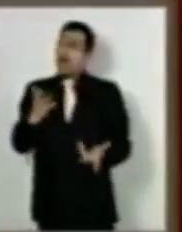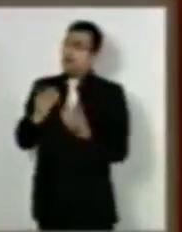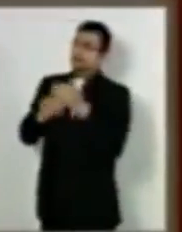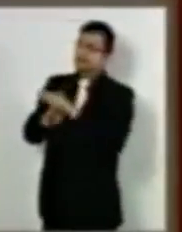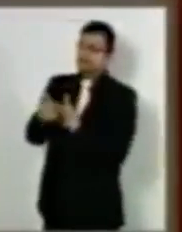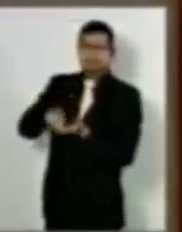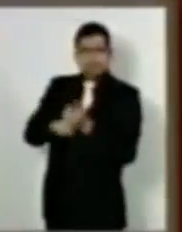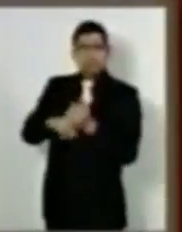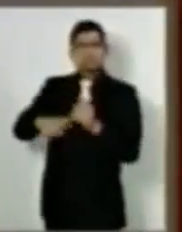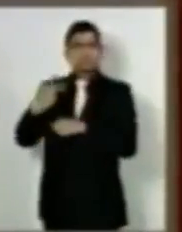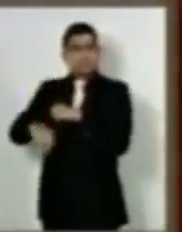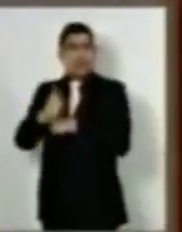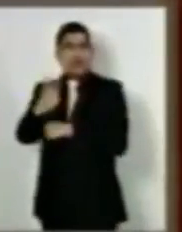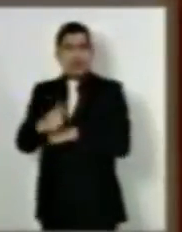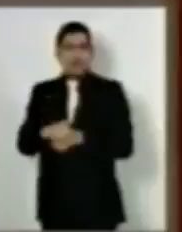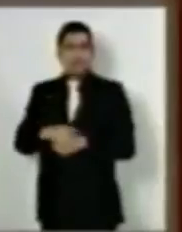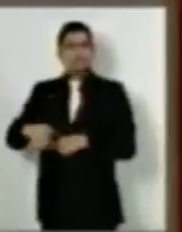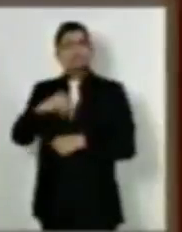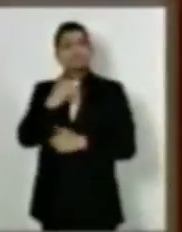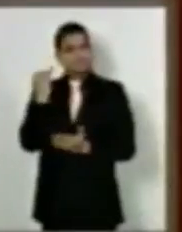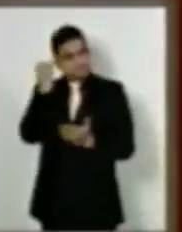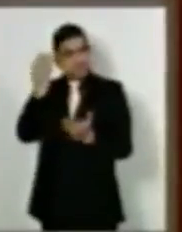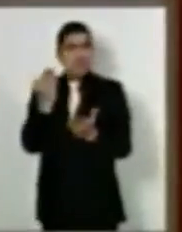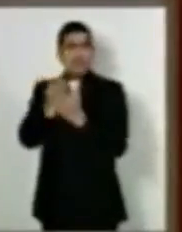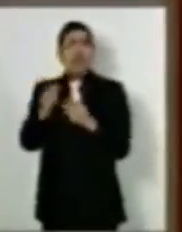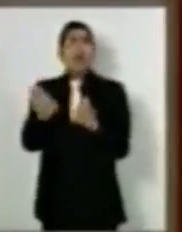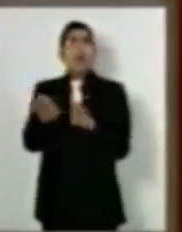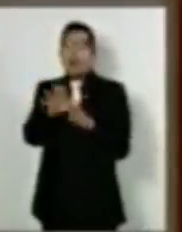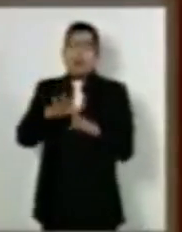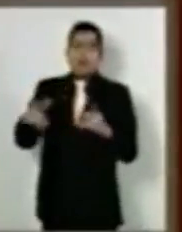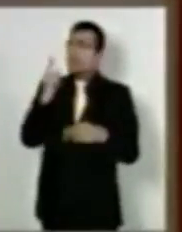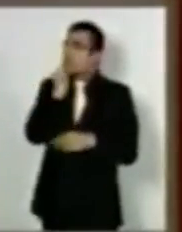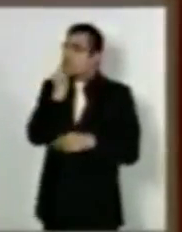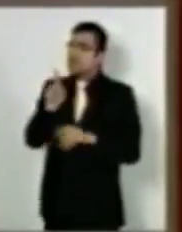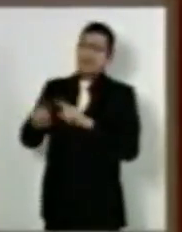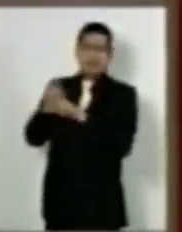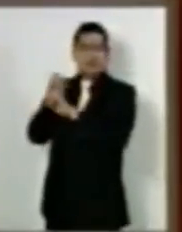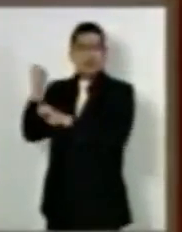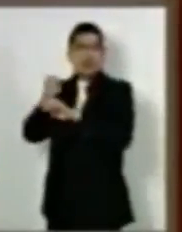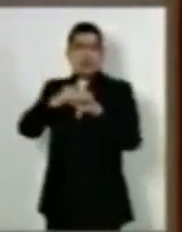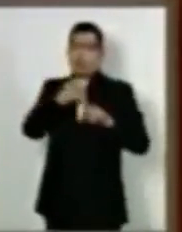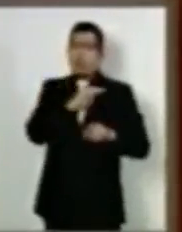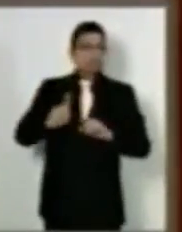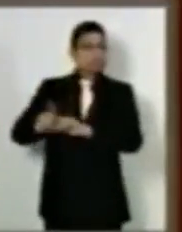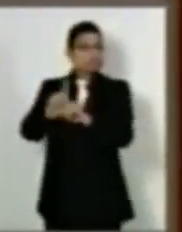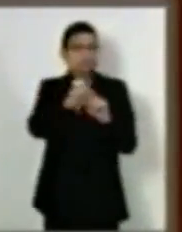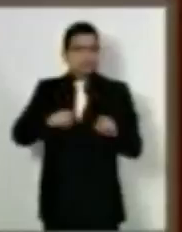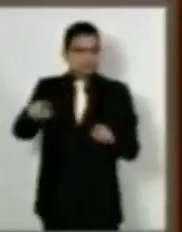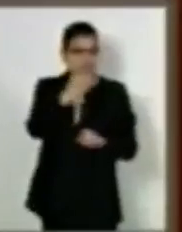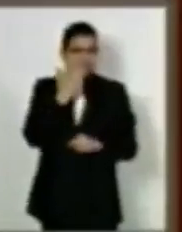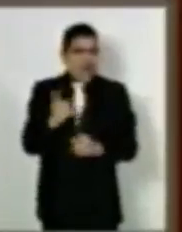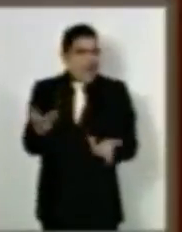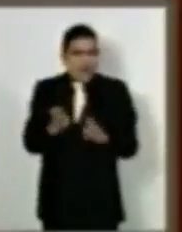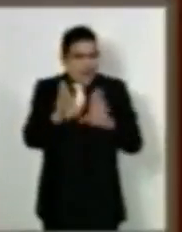esta propuesta, se debería atender la deficiencia de las policías estatales y municipales, quienes no cuentan con